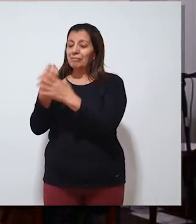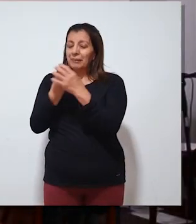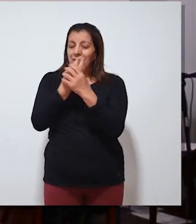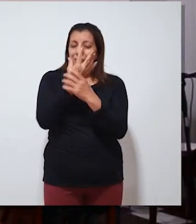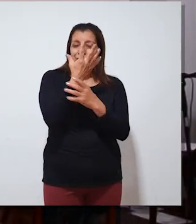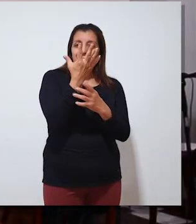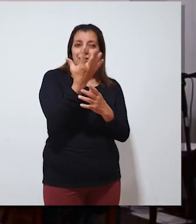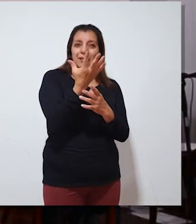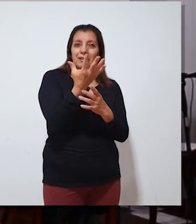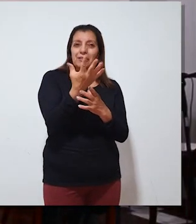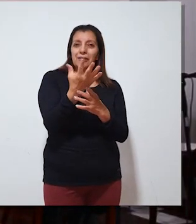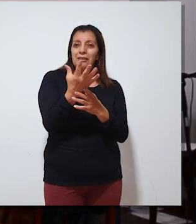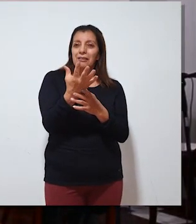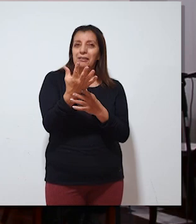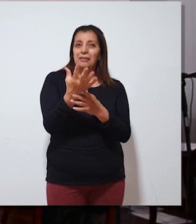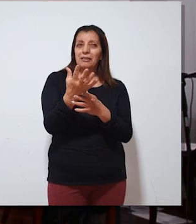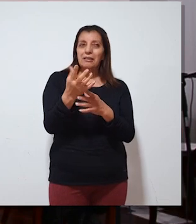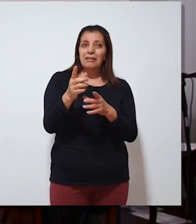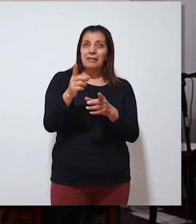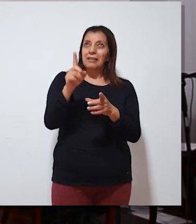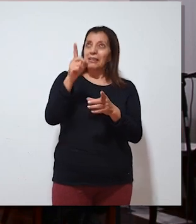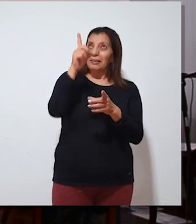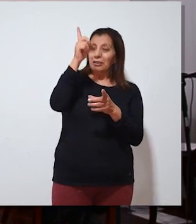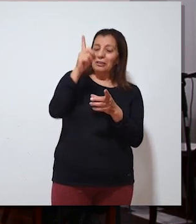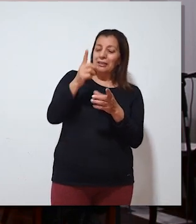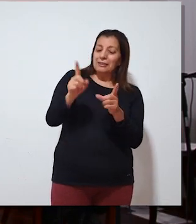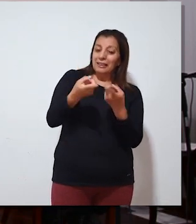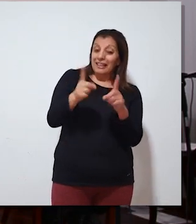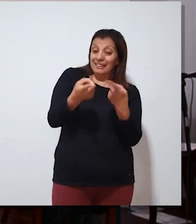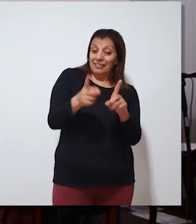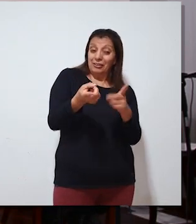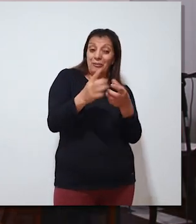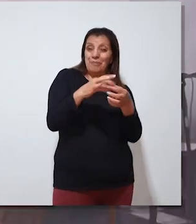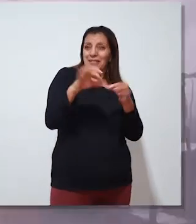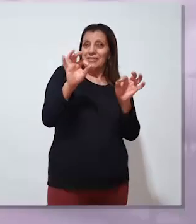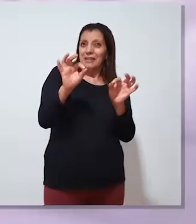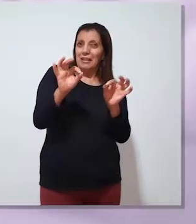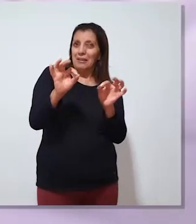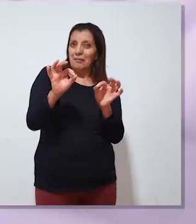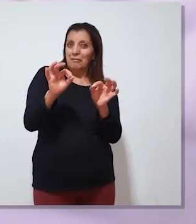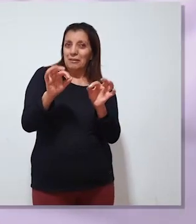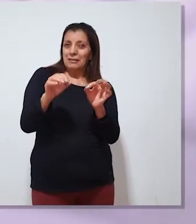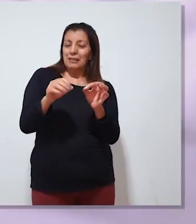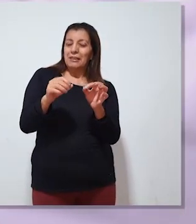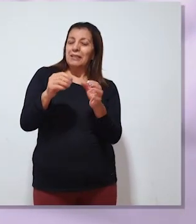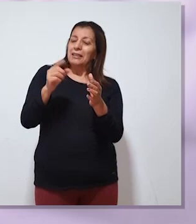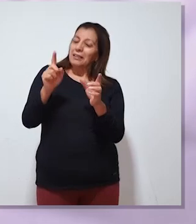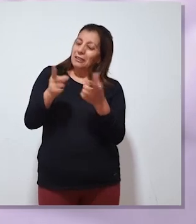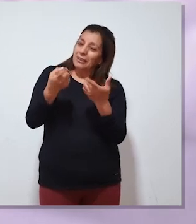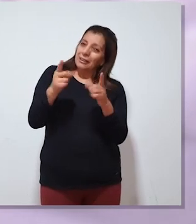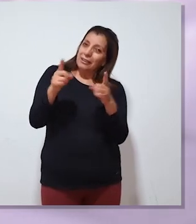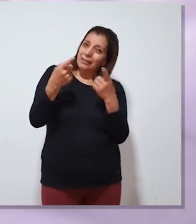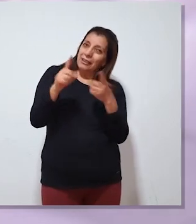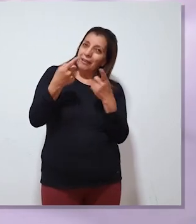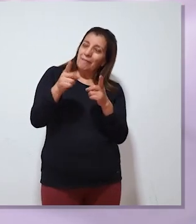tu canto el que me salva. Te canto al anochecer,